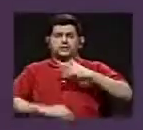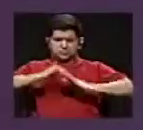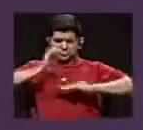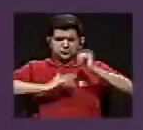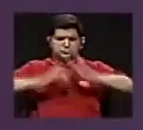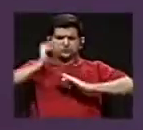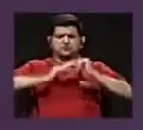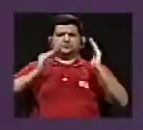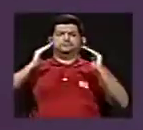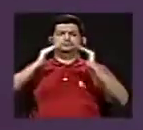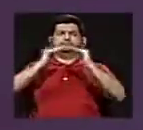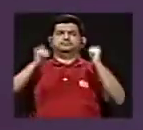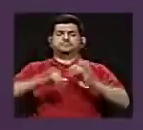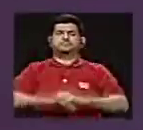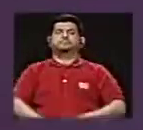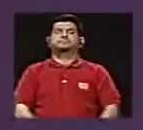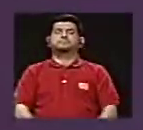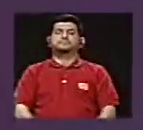las casas.